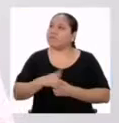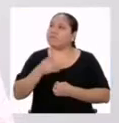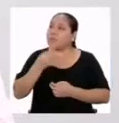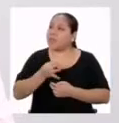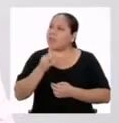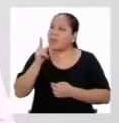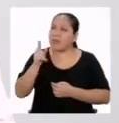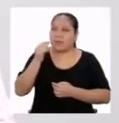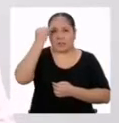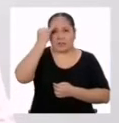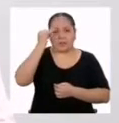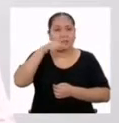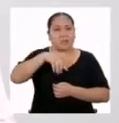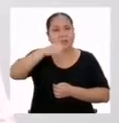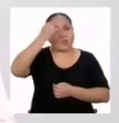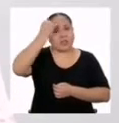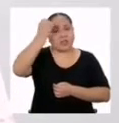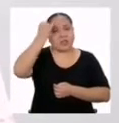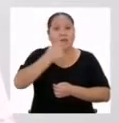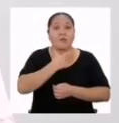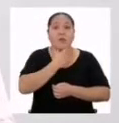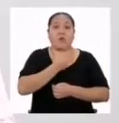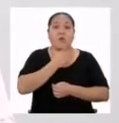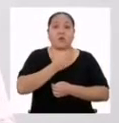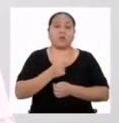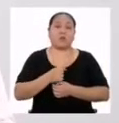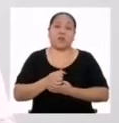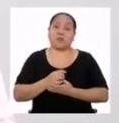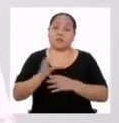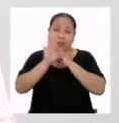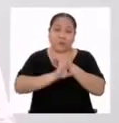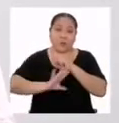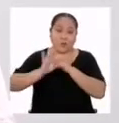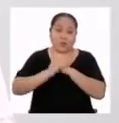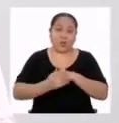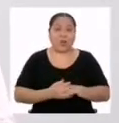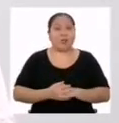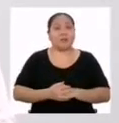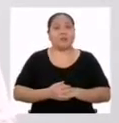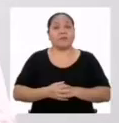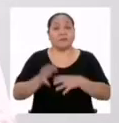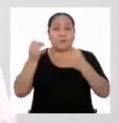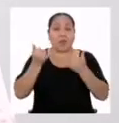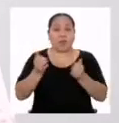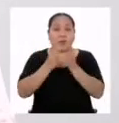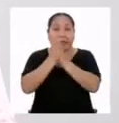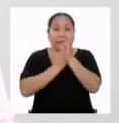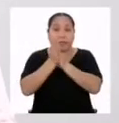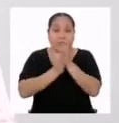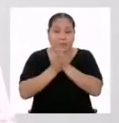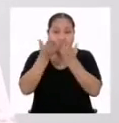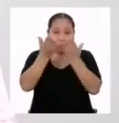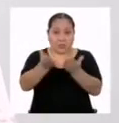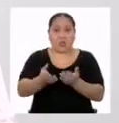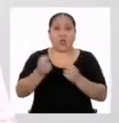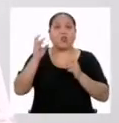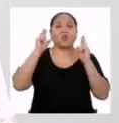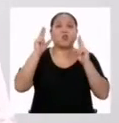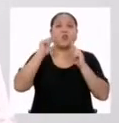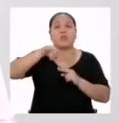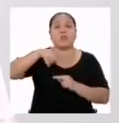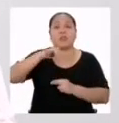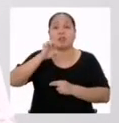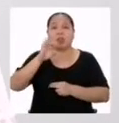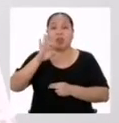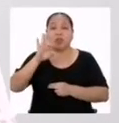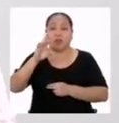argumento? Esta es una idea que me gusta mucho defender, Yanira. Ahora, te deseo mucha suerte, Jefferson, y que